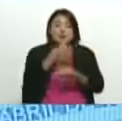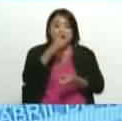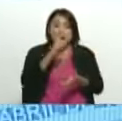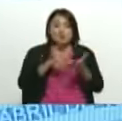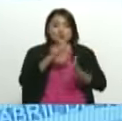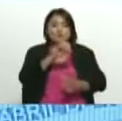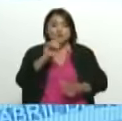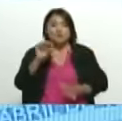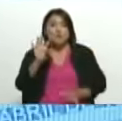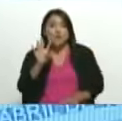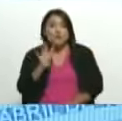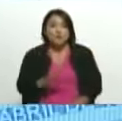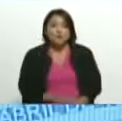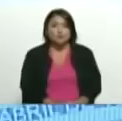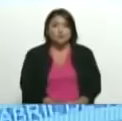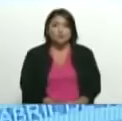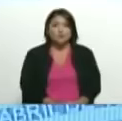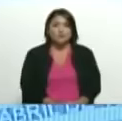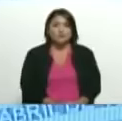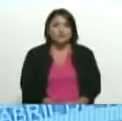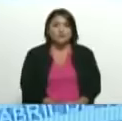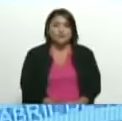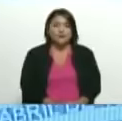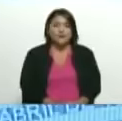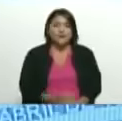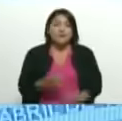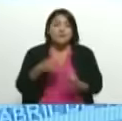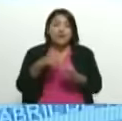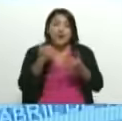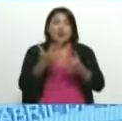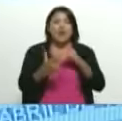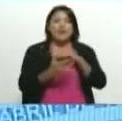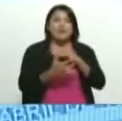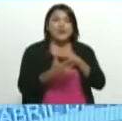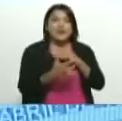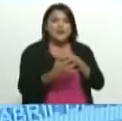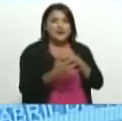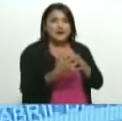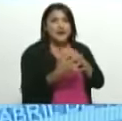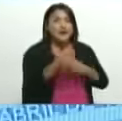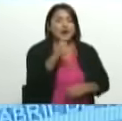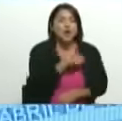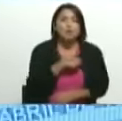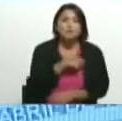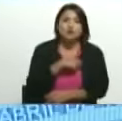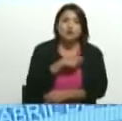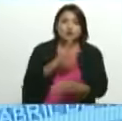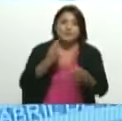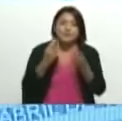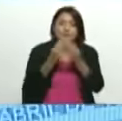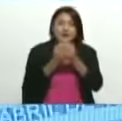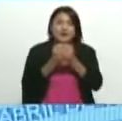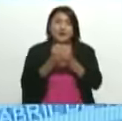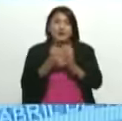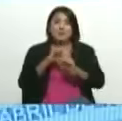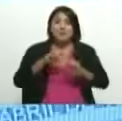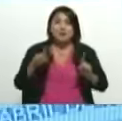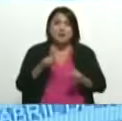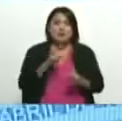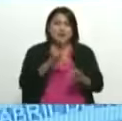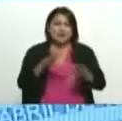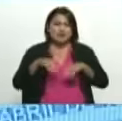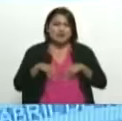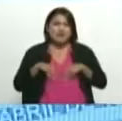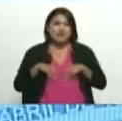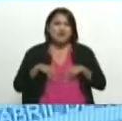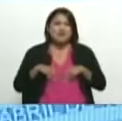2004. Y ahora es técnico de la comisión de primaria. Pero él no va a permitir que estén manchando su